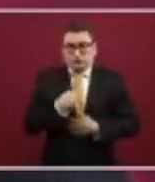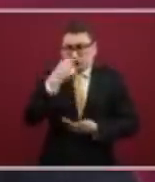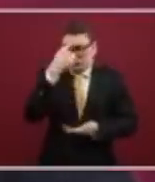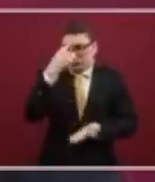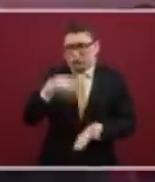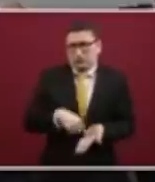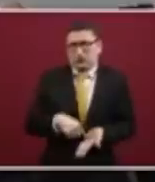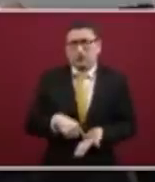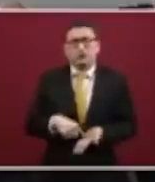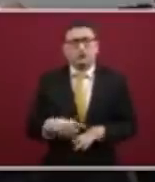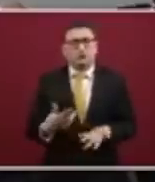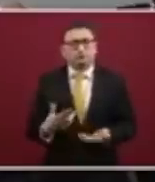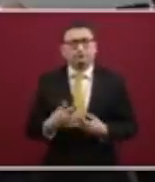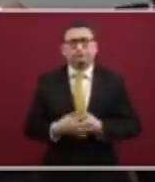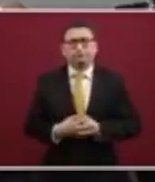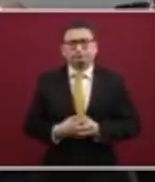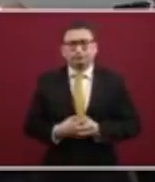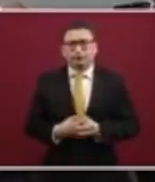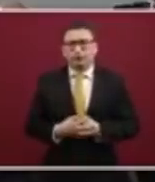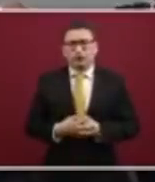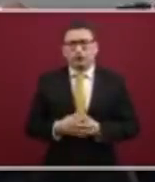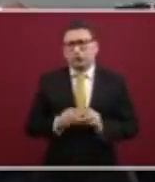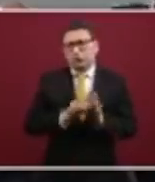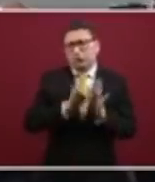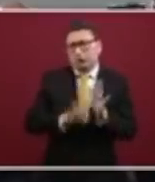en una semana